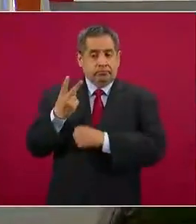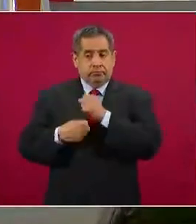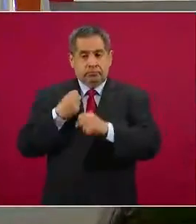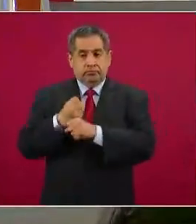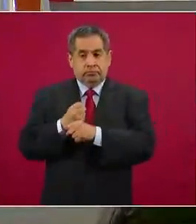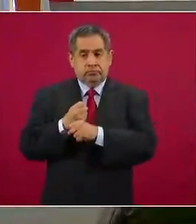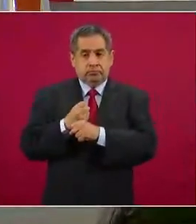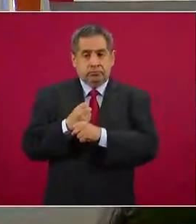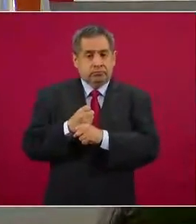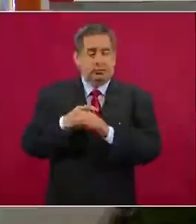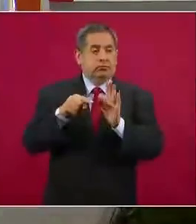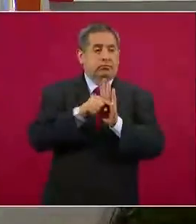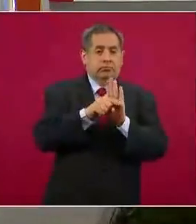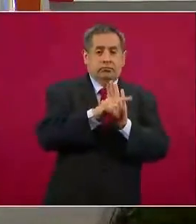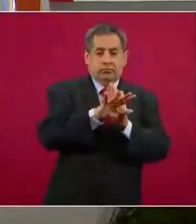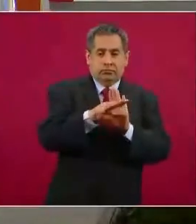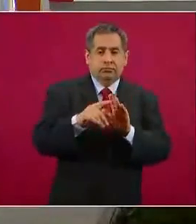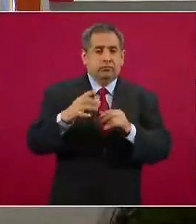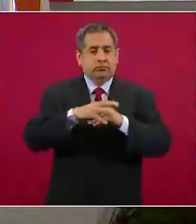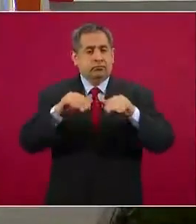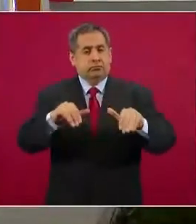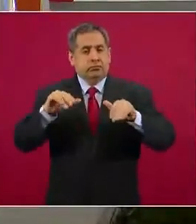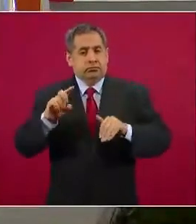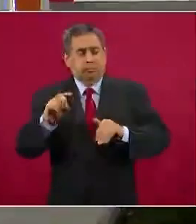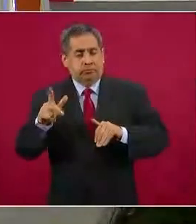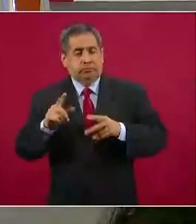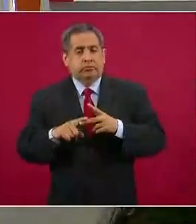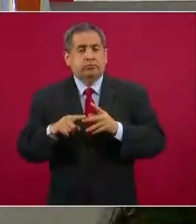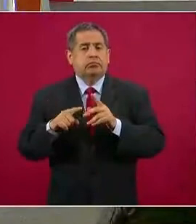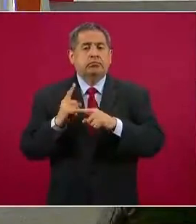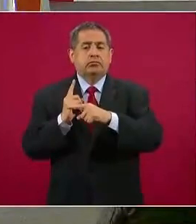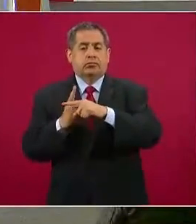Negativo 55, neutros 37, positivas 8.